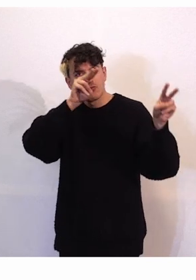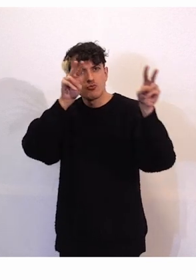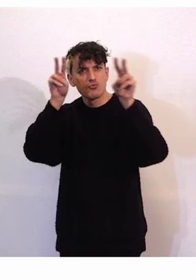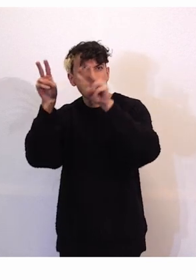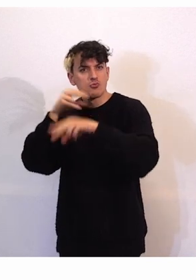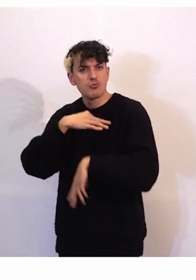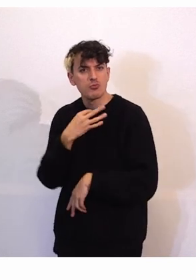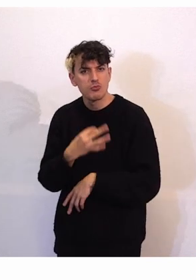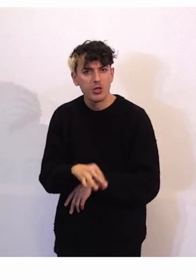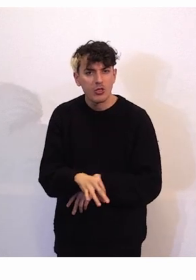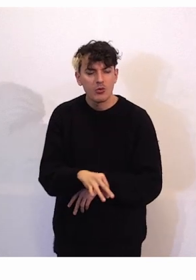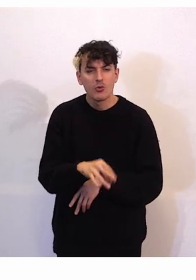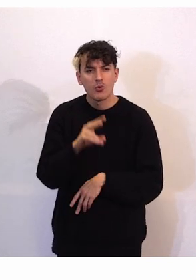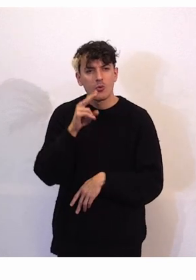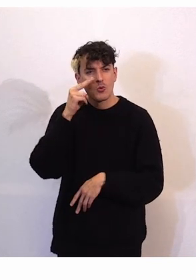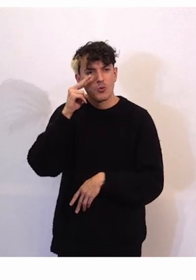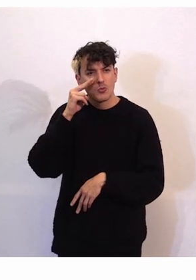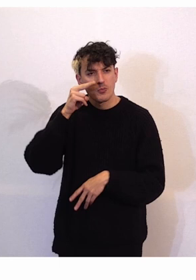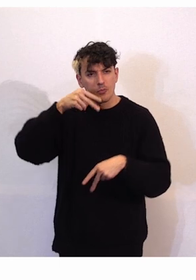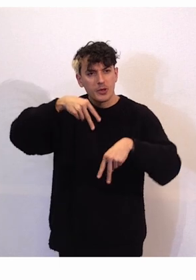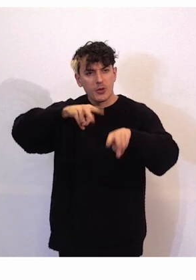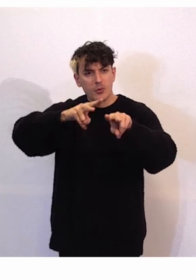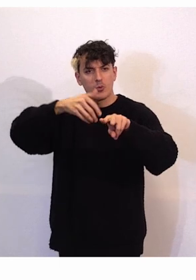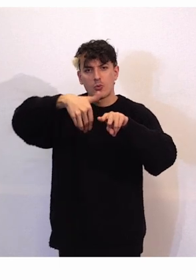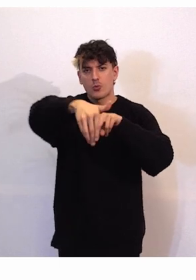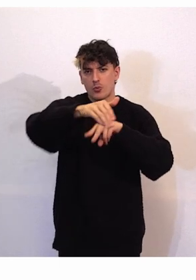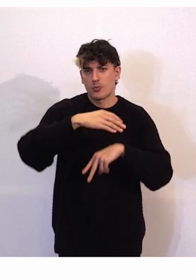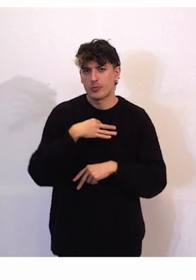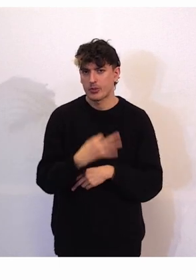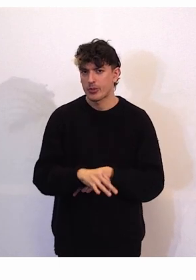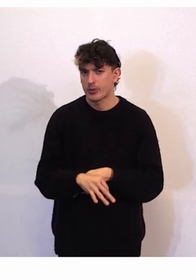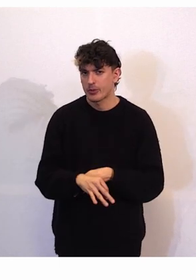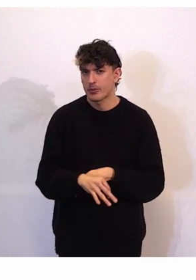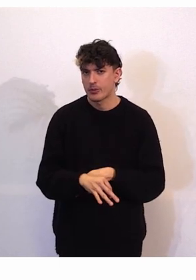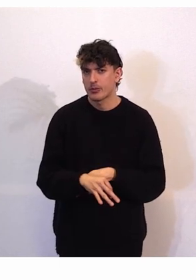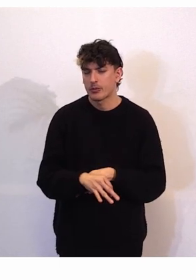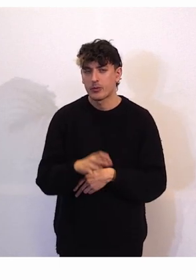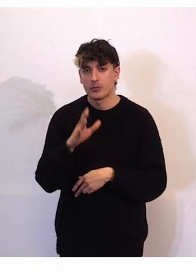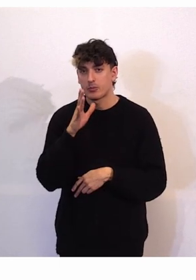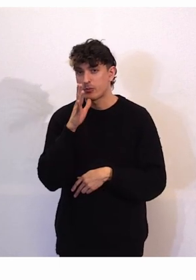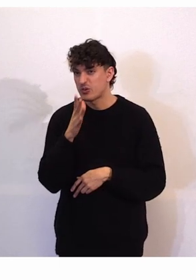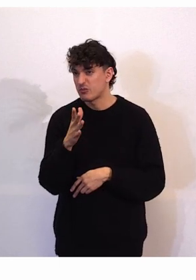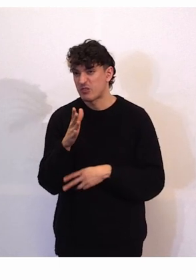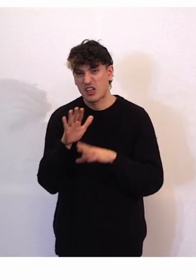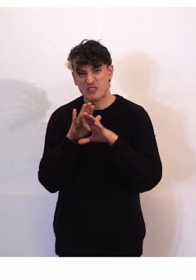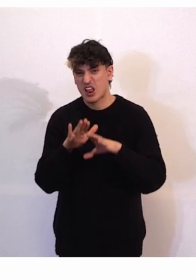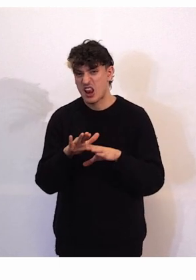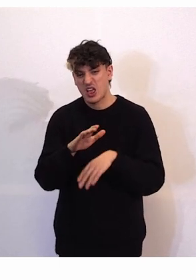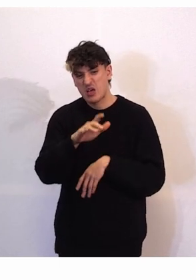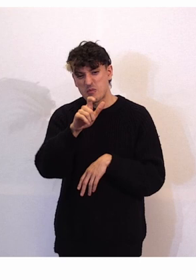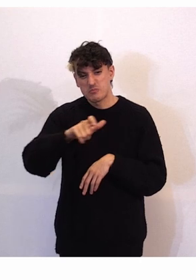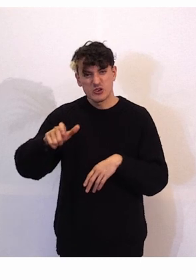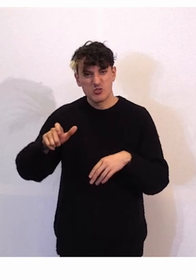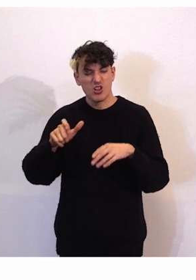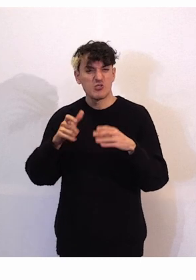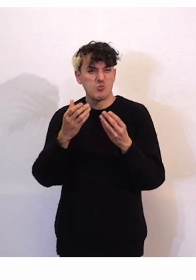veo el horizonte, porque siempre los estamos tapando. Por eso a Elena no le gustan las aglomeraciones. Donde ella no